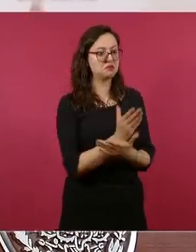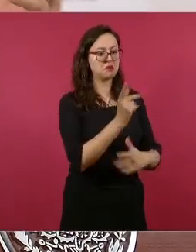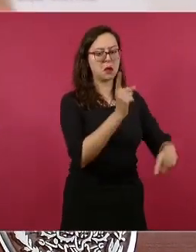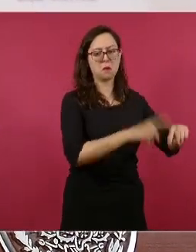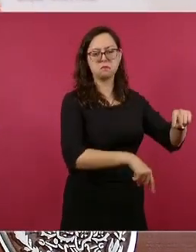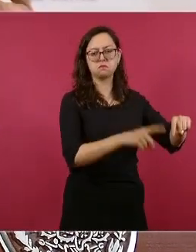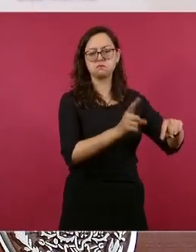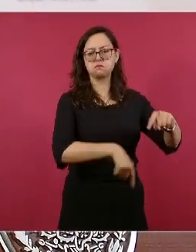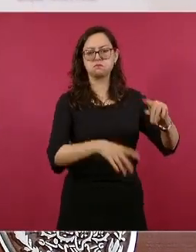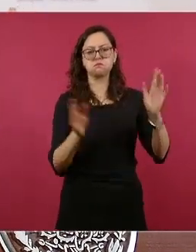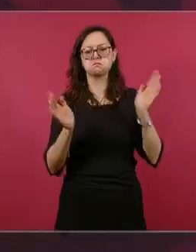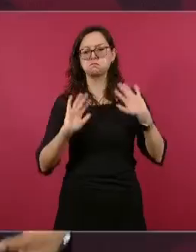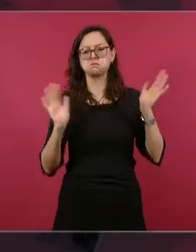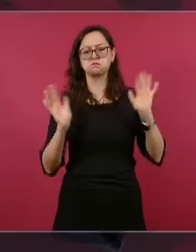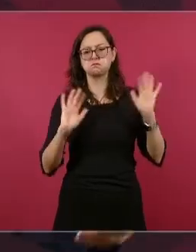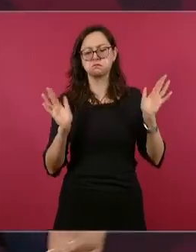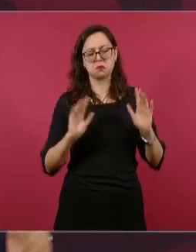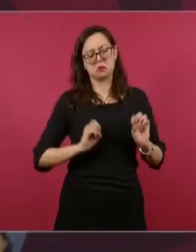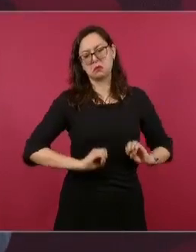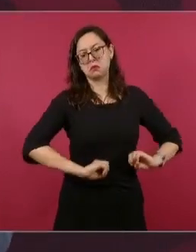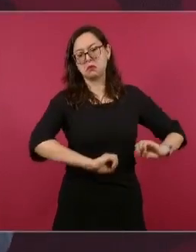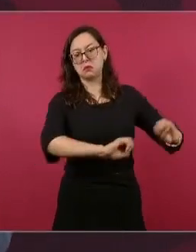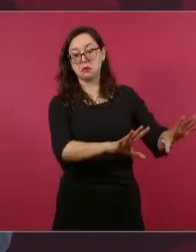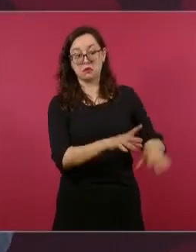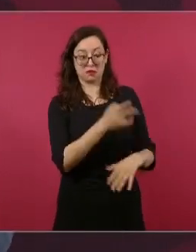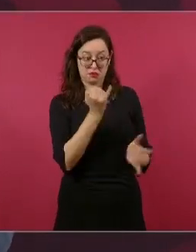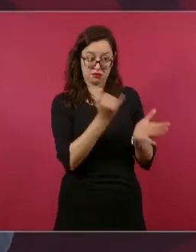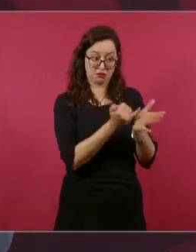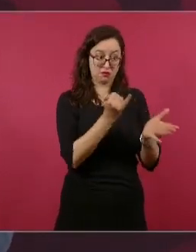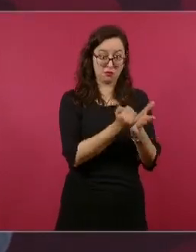empezaron a devolverlas porque tienen que pagar un impuesto